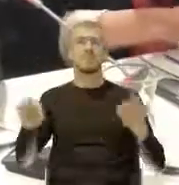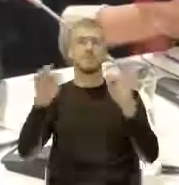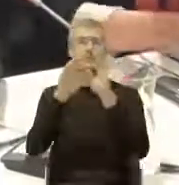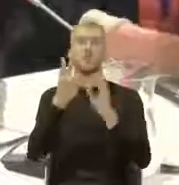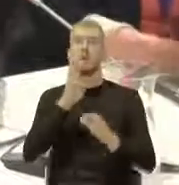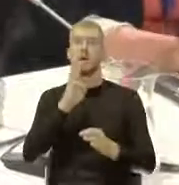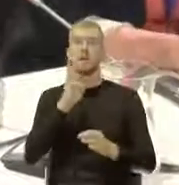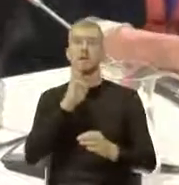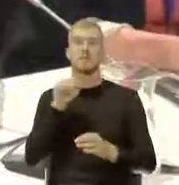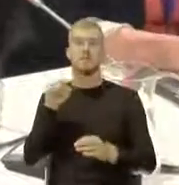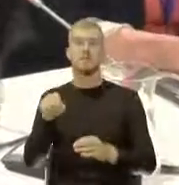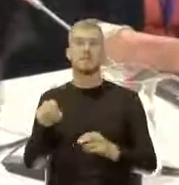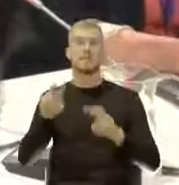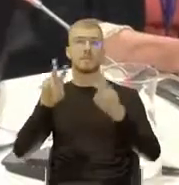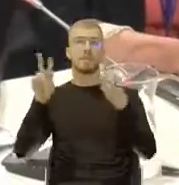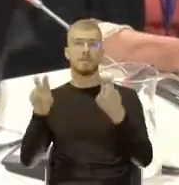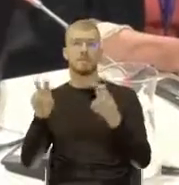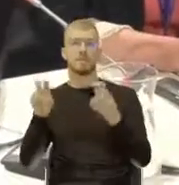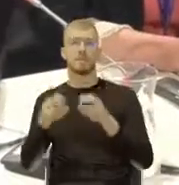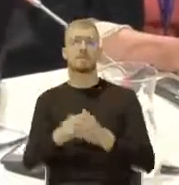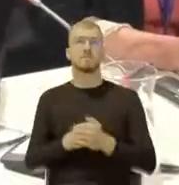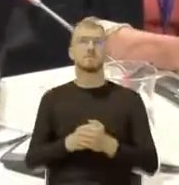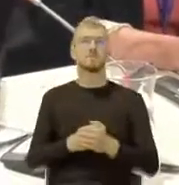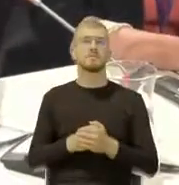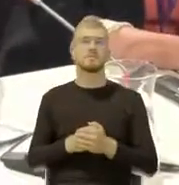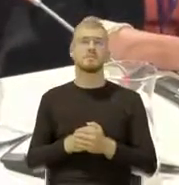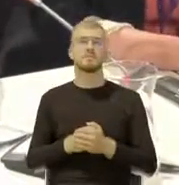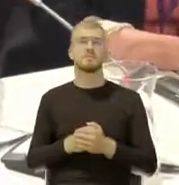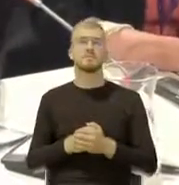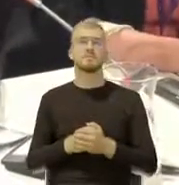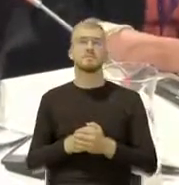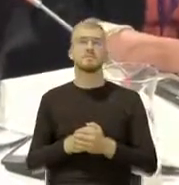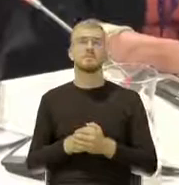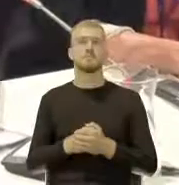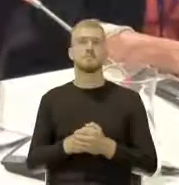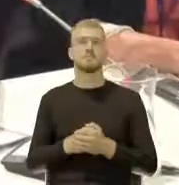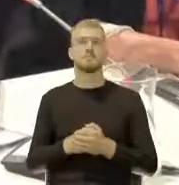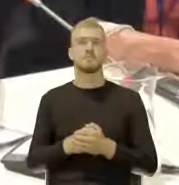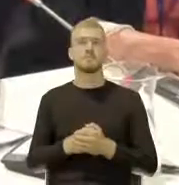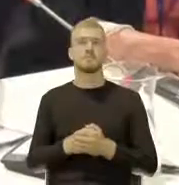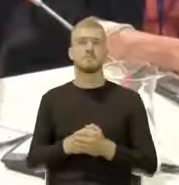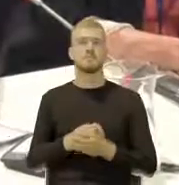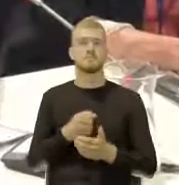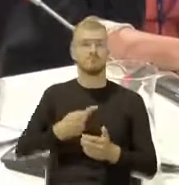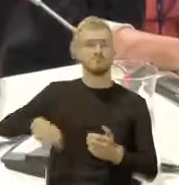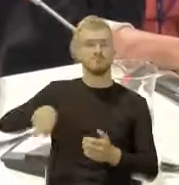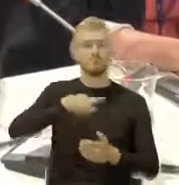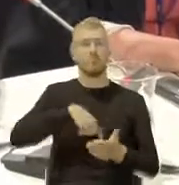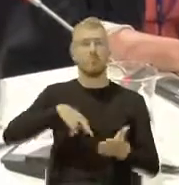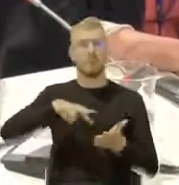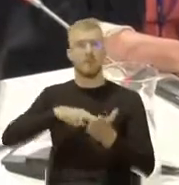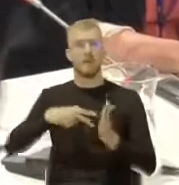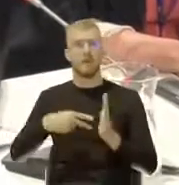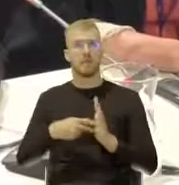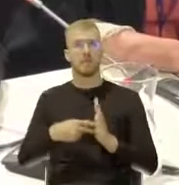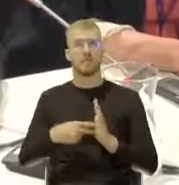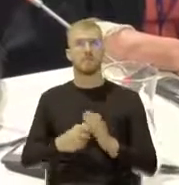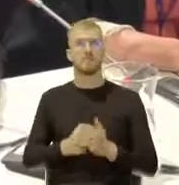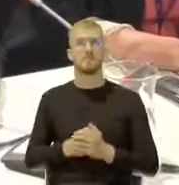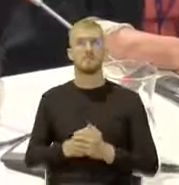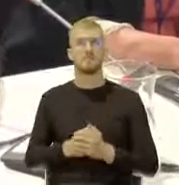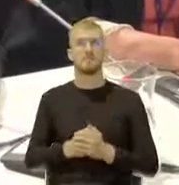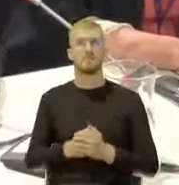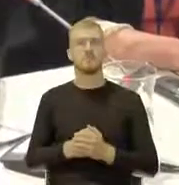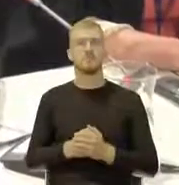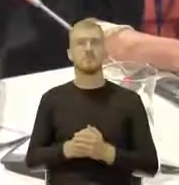Colombia tenemos unos ecosistemas muy frágiles como son los páramos, que son de las pocas reservas de agua dulce que tenemos